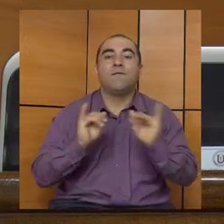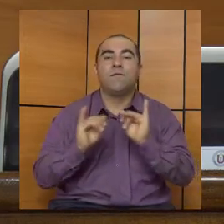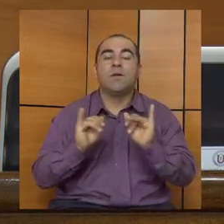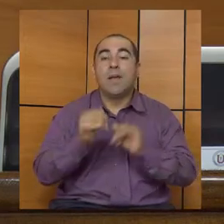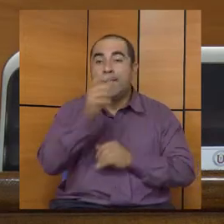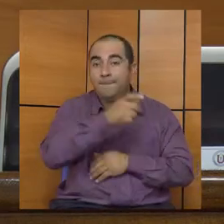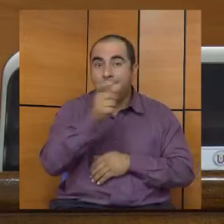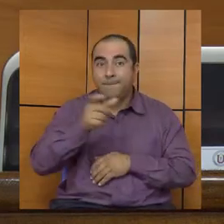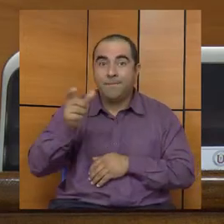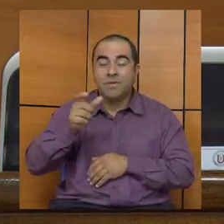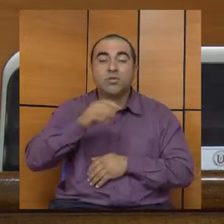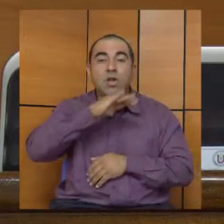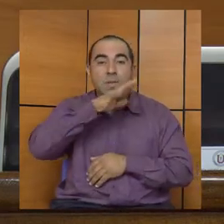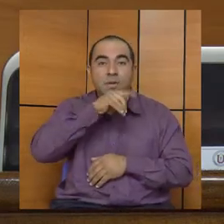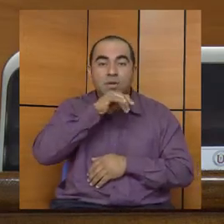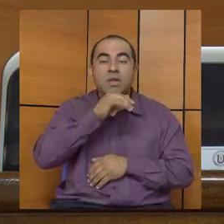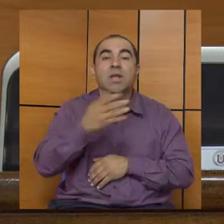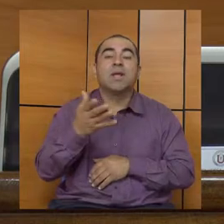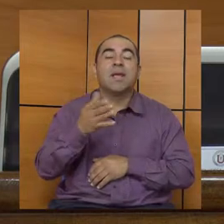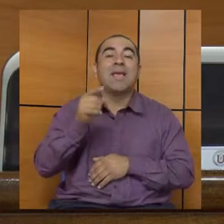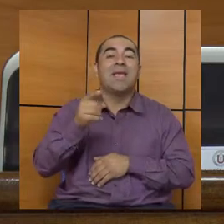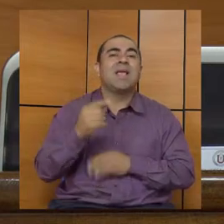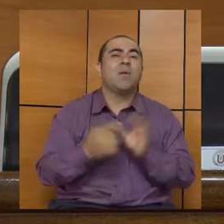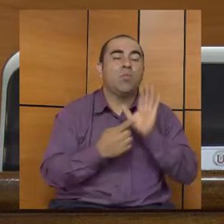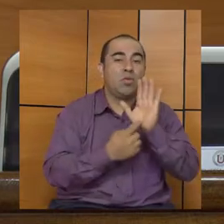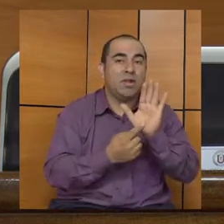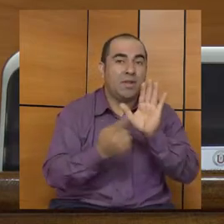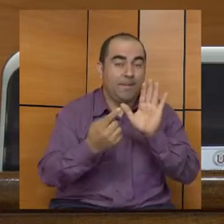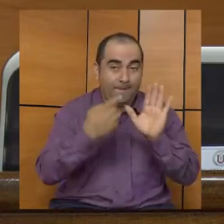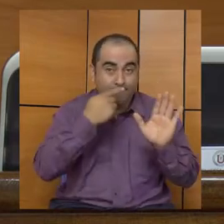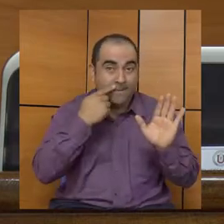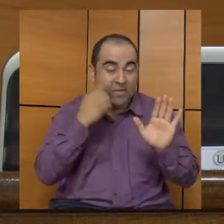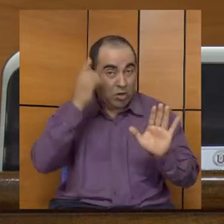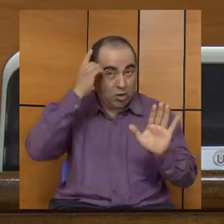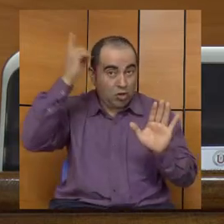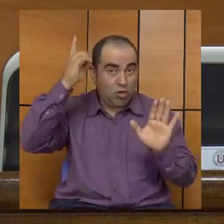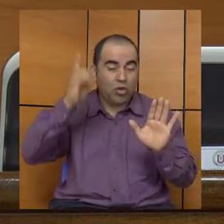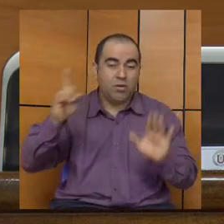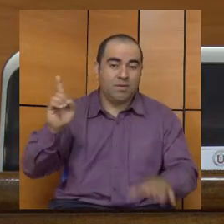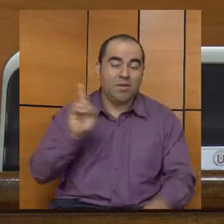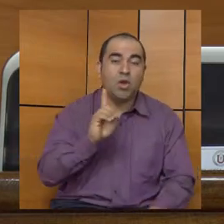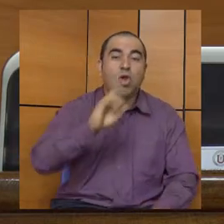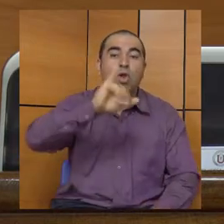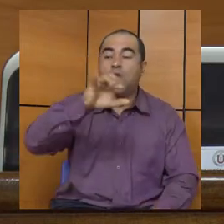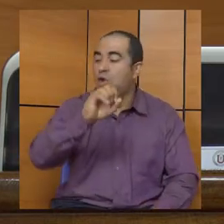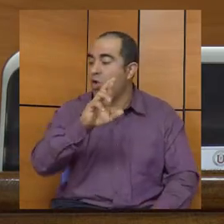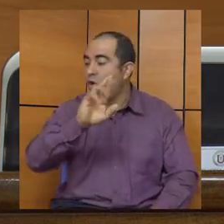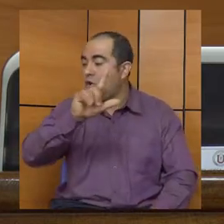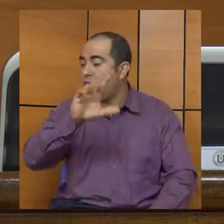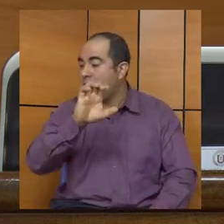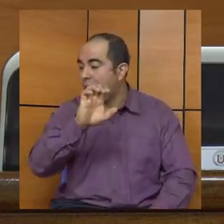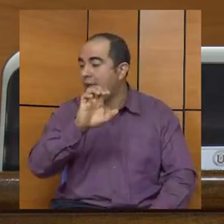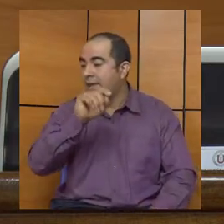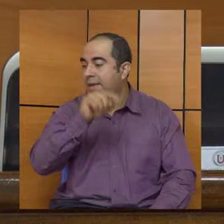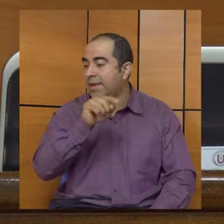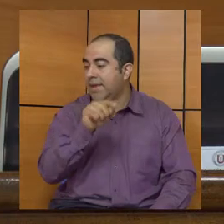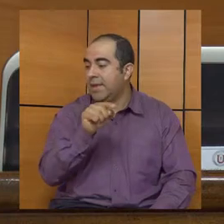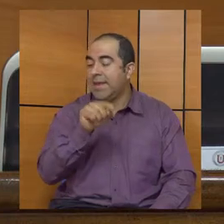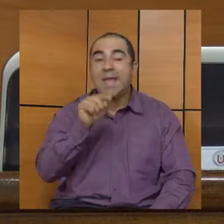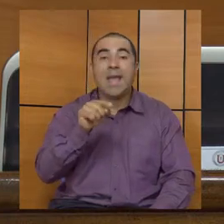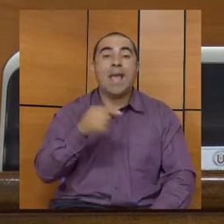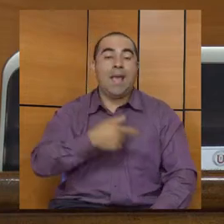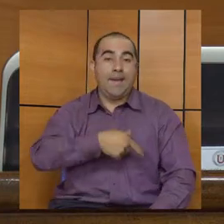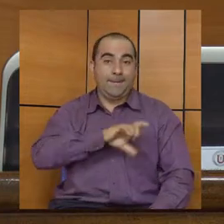Personas Mayores. Esta ponencia será presentada por el doctor Jorge Arenas Gaitán. El doctor Gaitán es